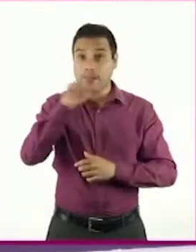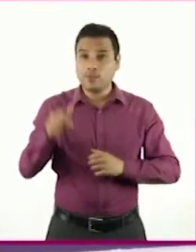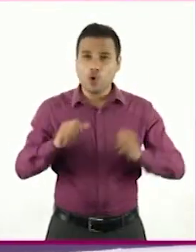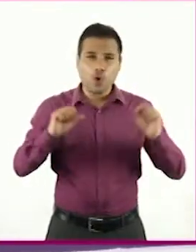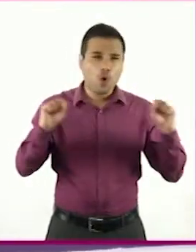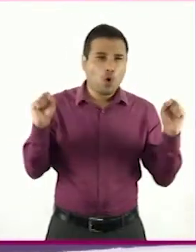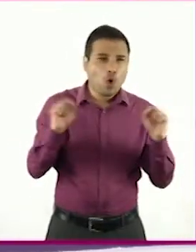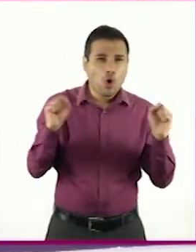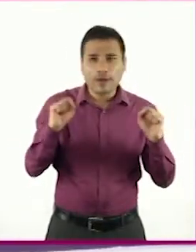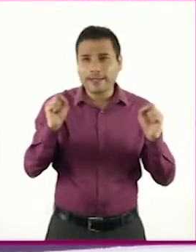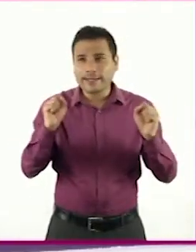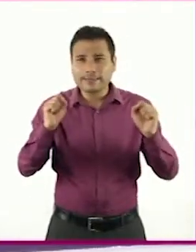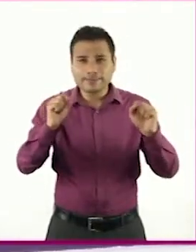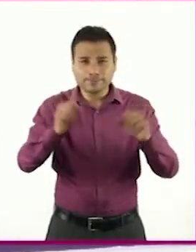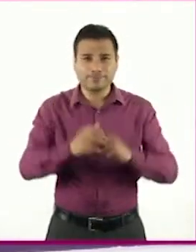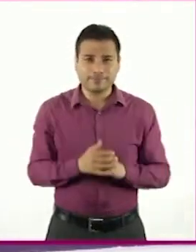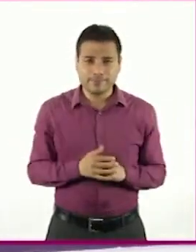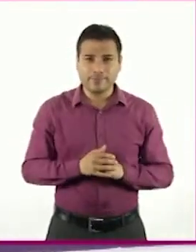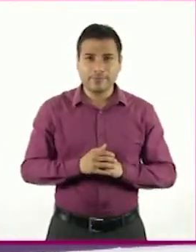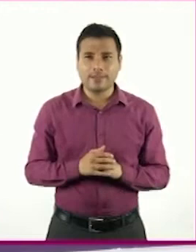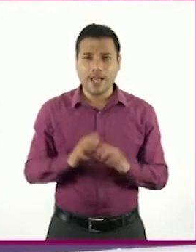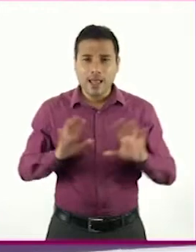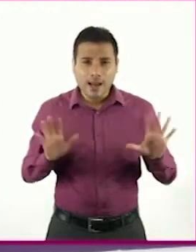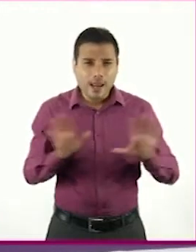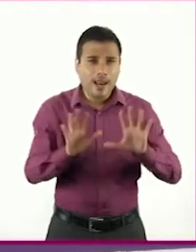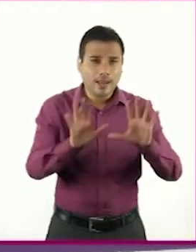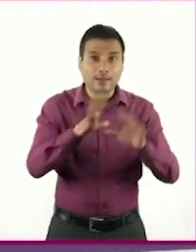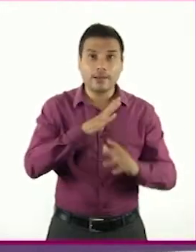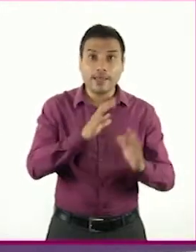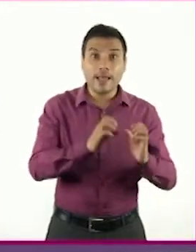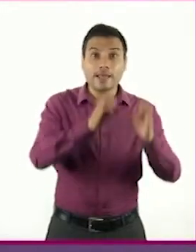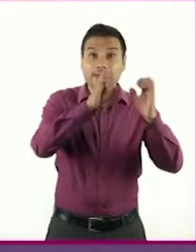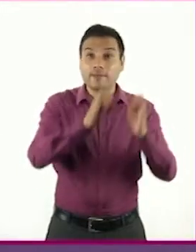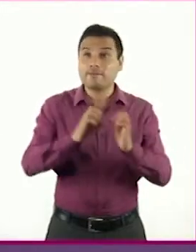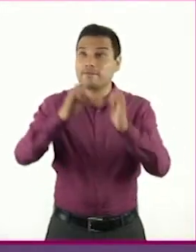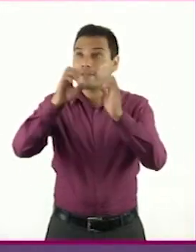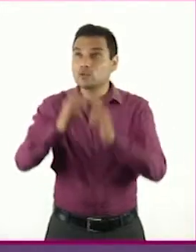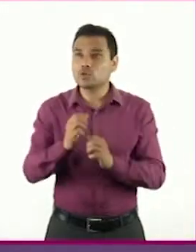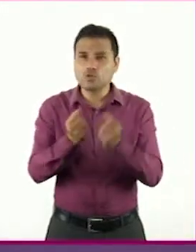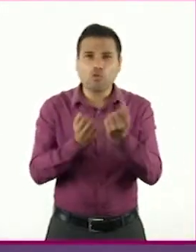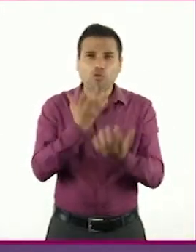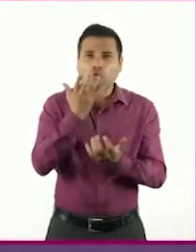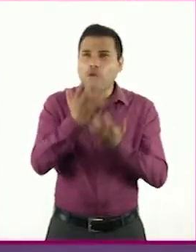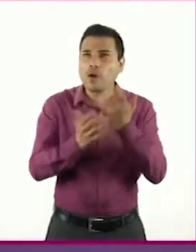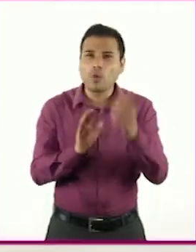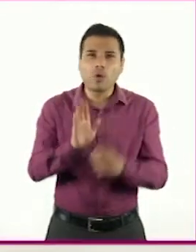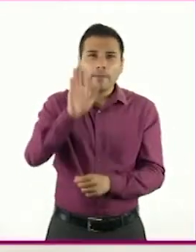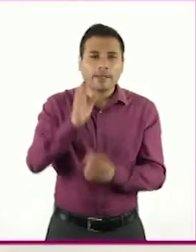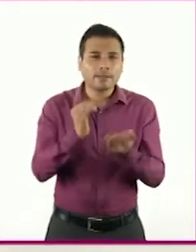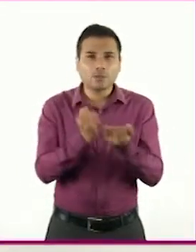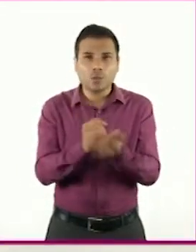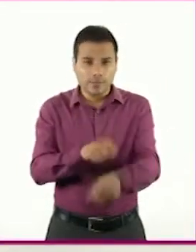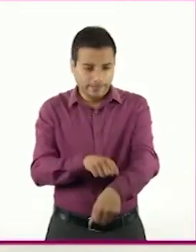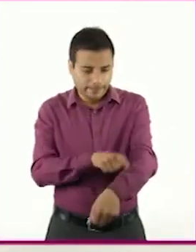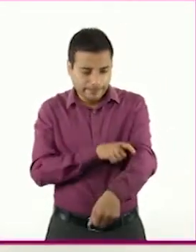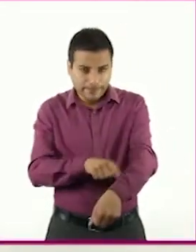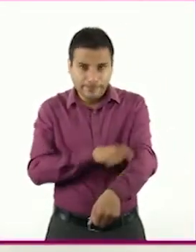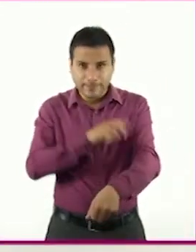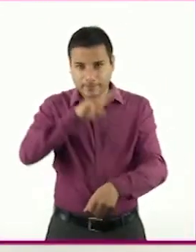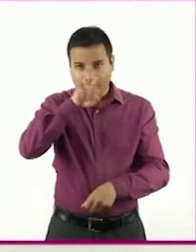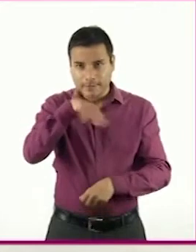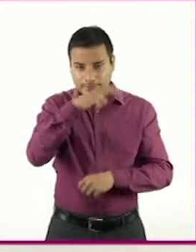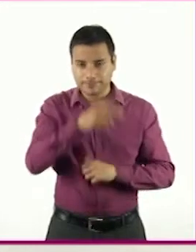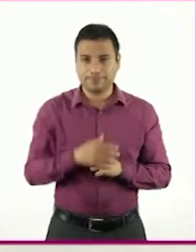con luces pavimentadas, con edificios altos como el fuego, el que corre en mis venas. El